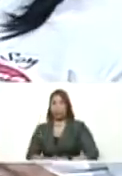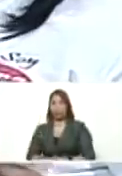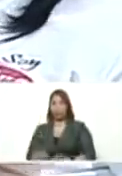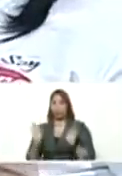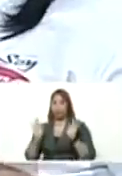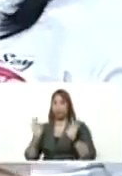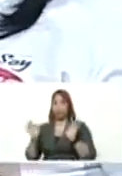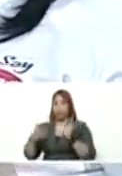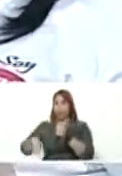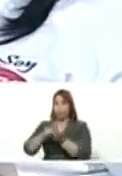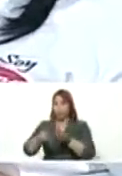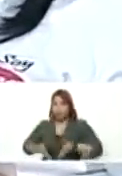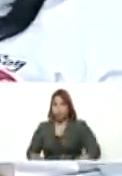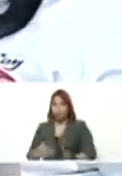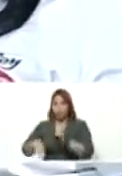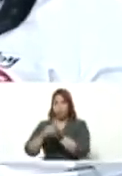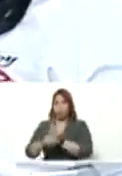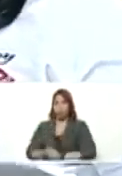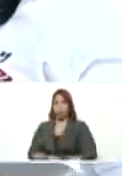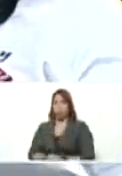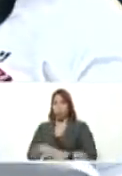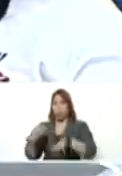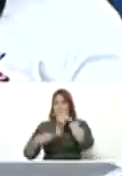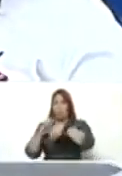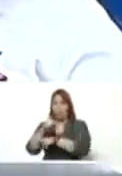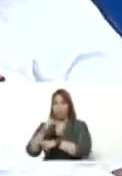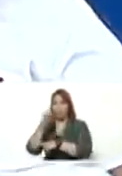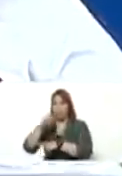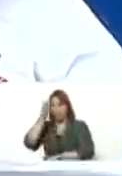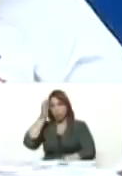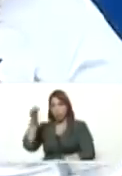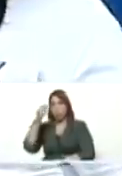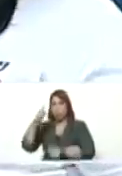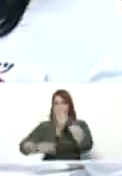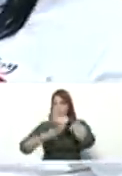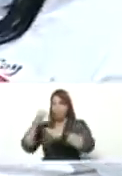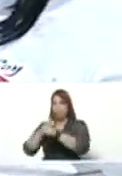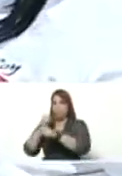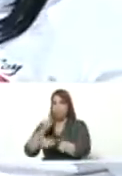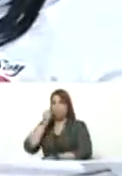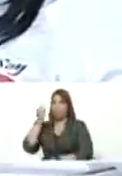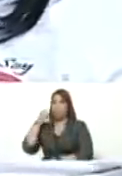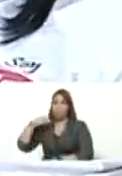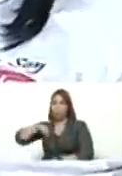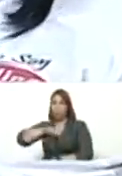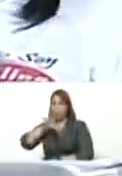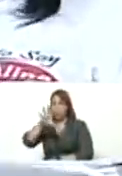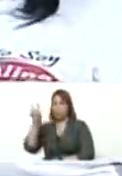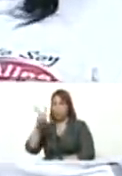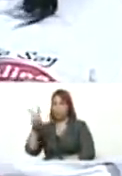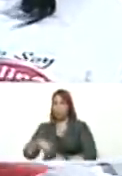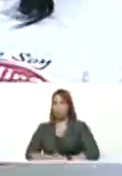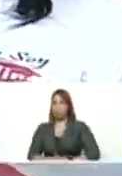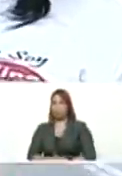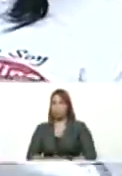el renacer de la, y la revolución de los consejos productivos de trabajadores de nuestra patria, de nuestra Venezuela.